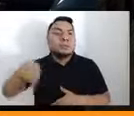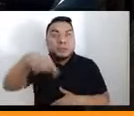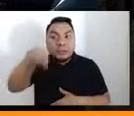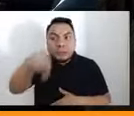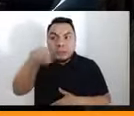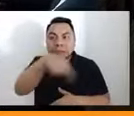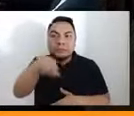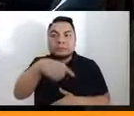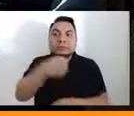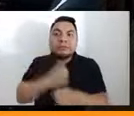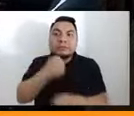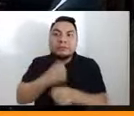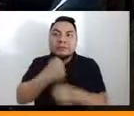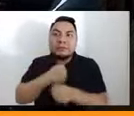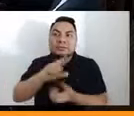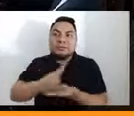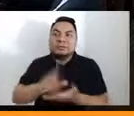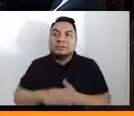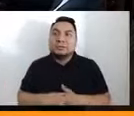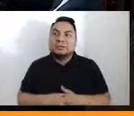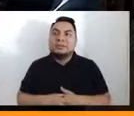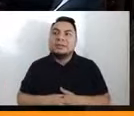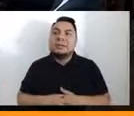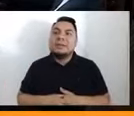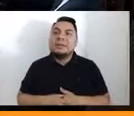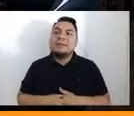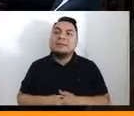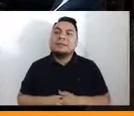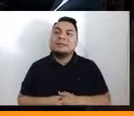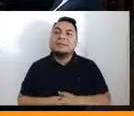no debemos caer en eso señor alcalde